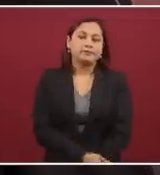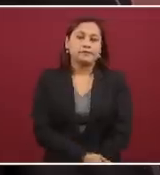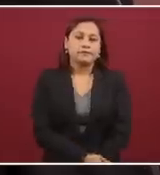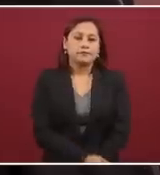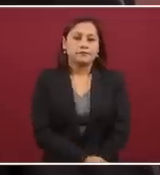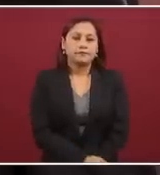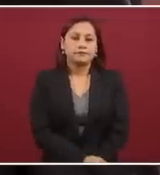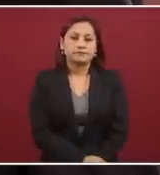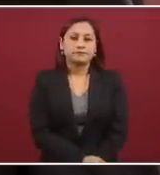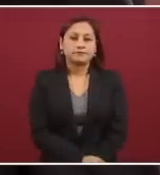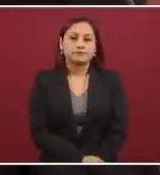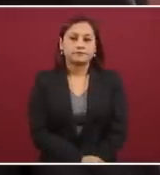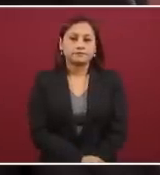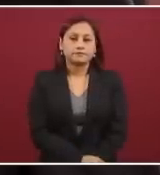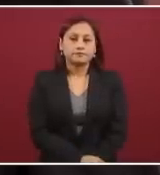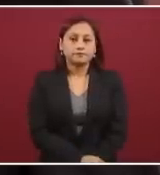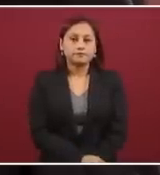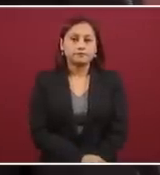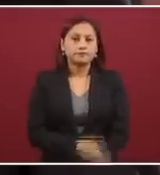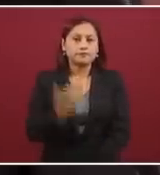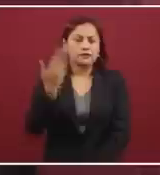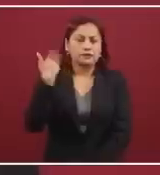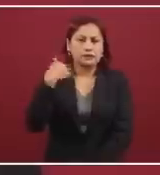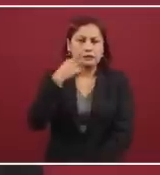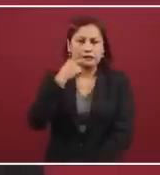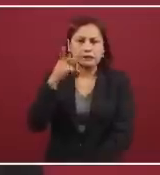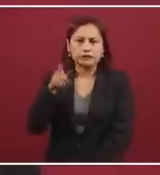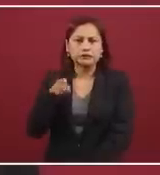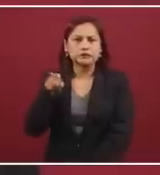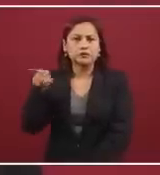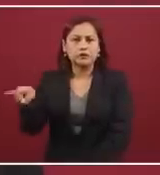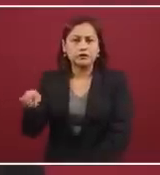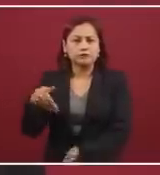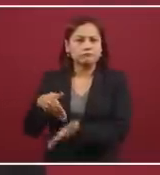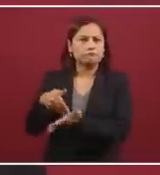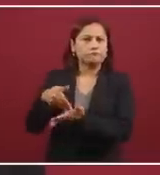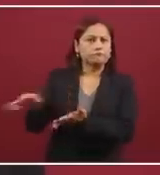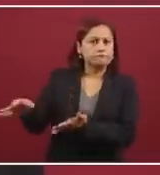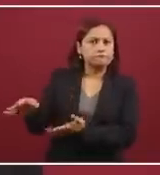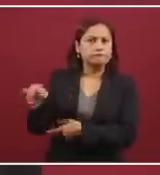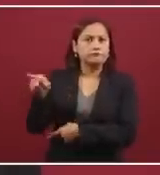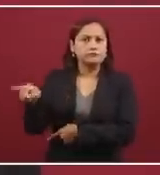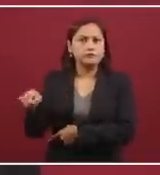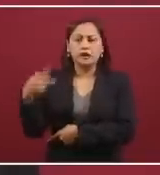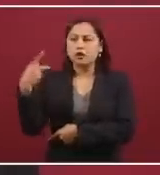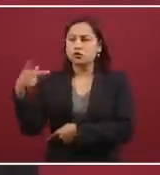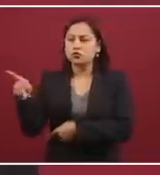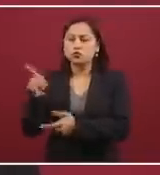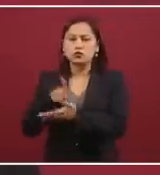de que se les iba a correr de que se les iban a quitar sus prestaciones